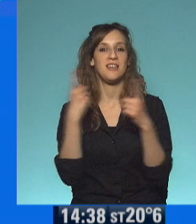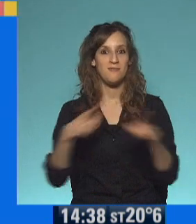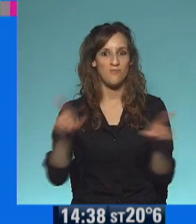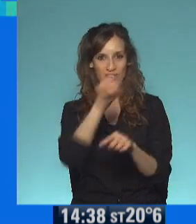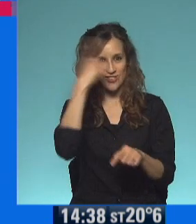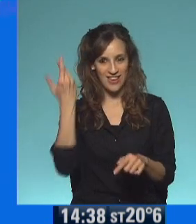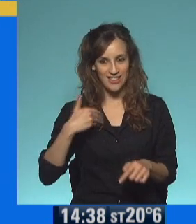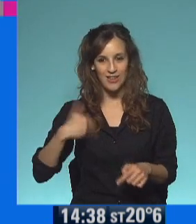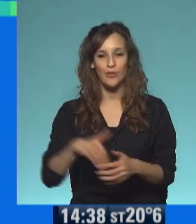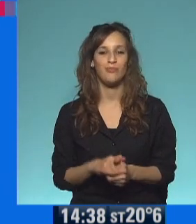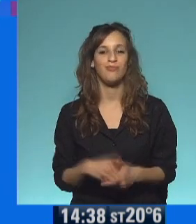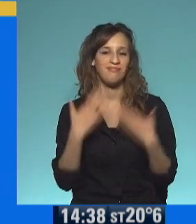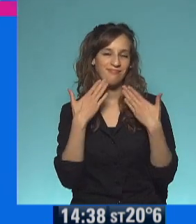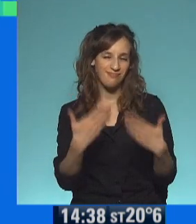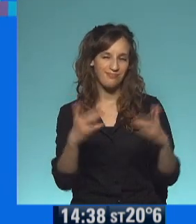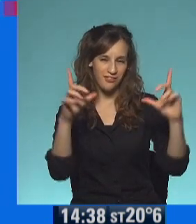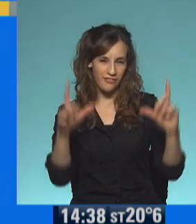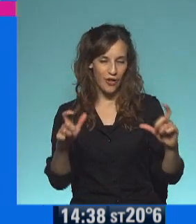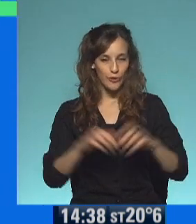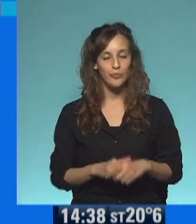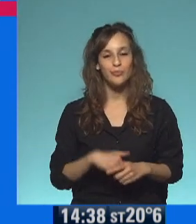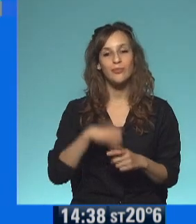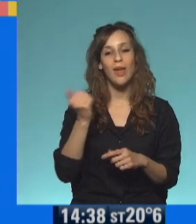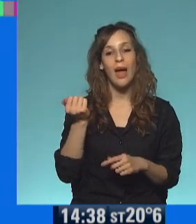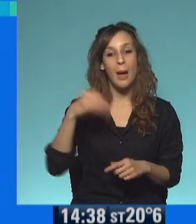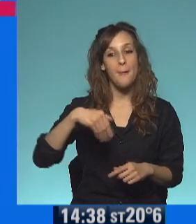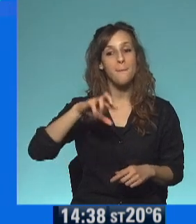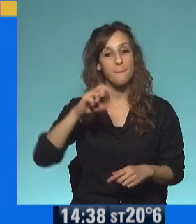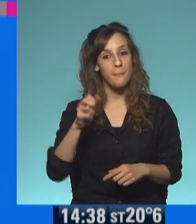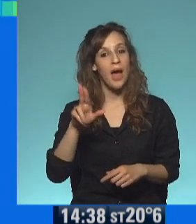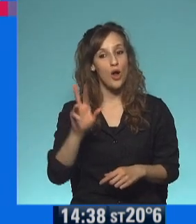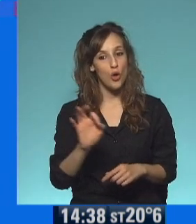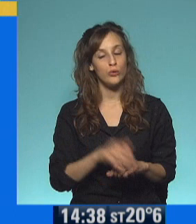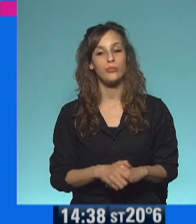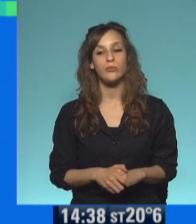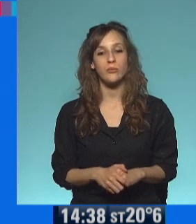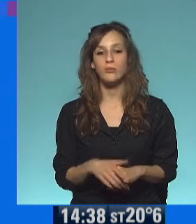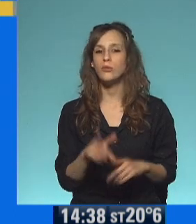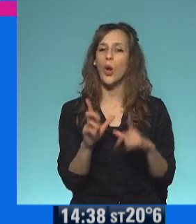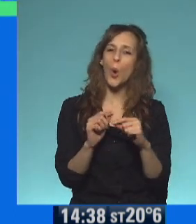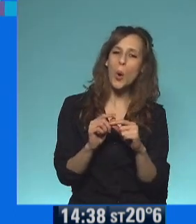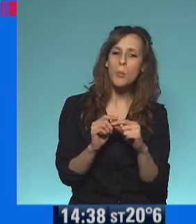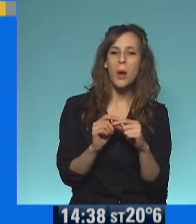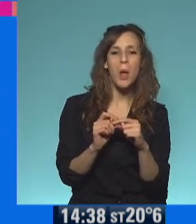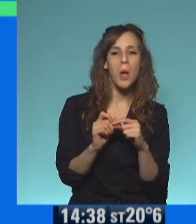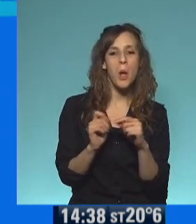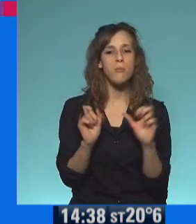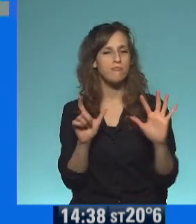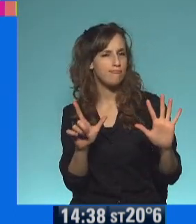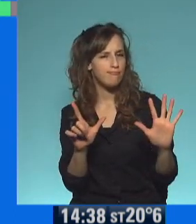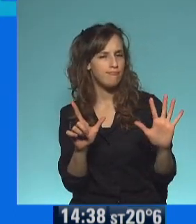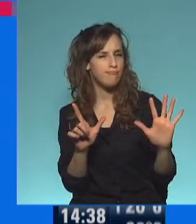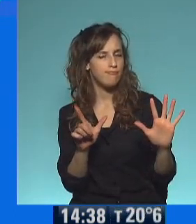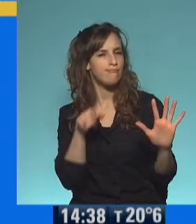Hermosa imagen. Gracias, Alma. Amparo. Acá está, aquí está tirando un número. Esto era la